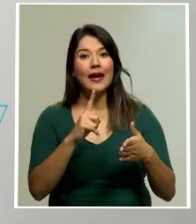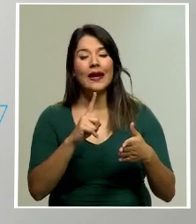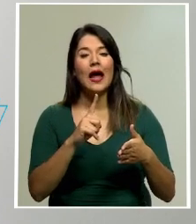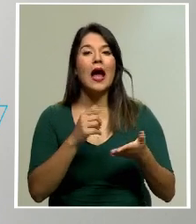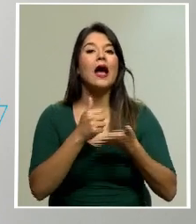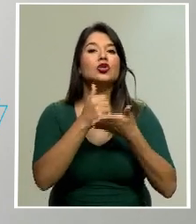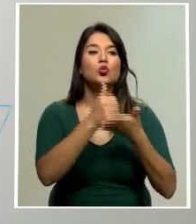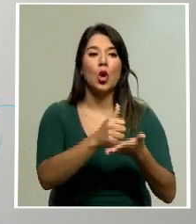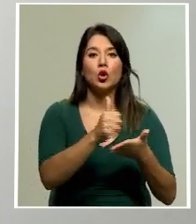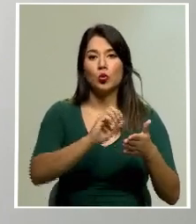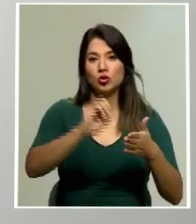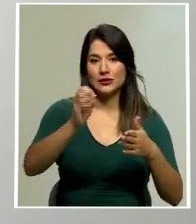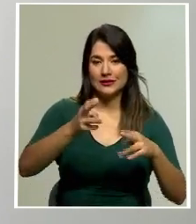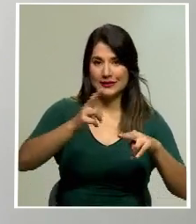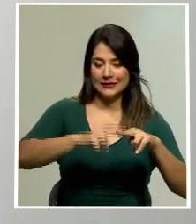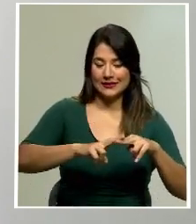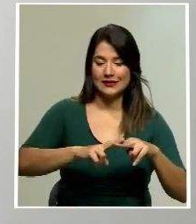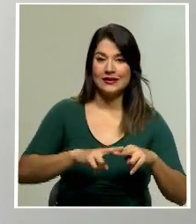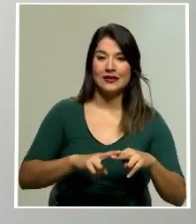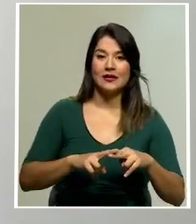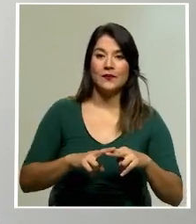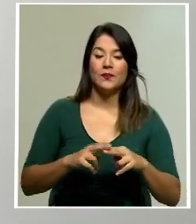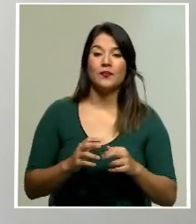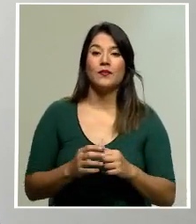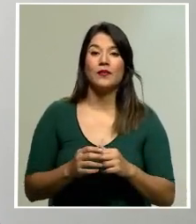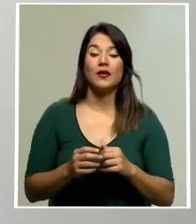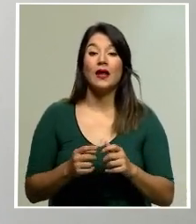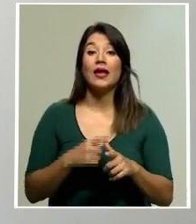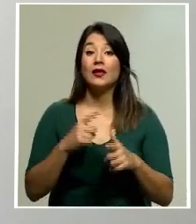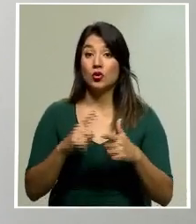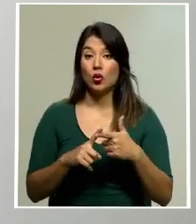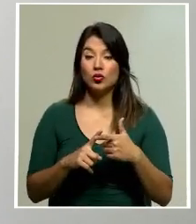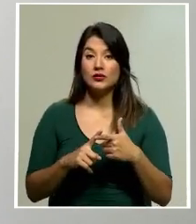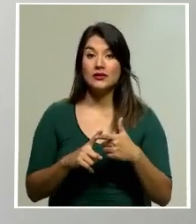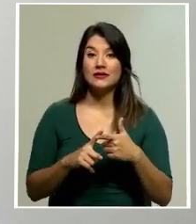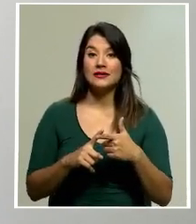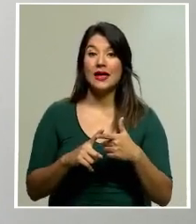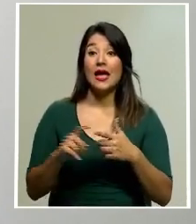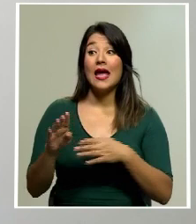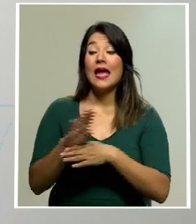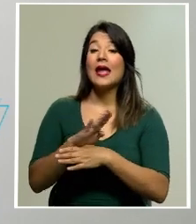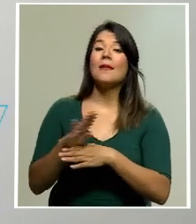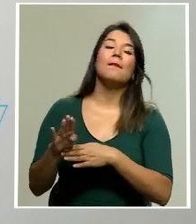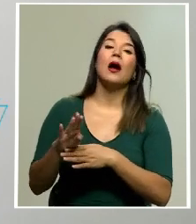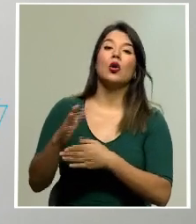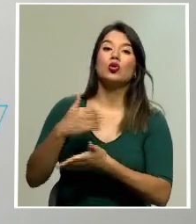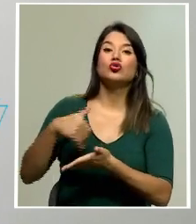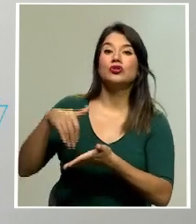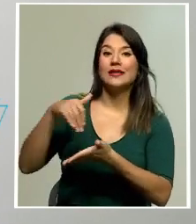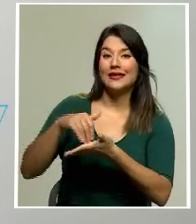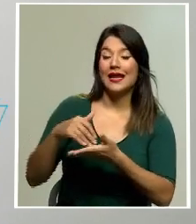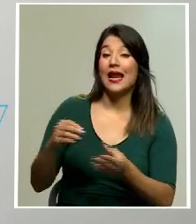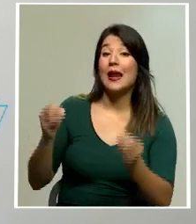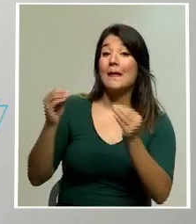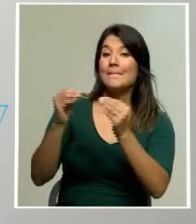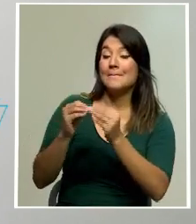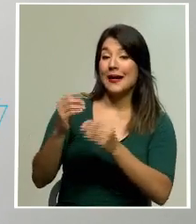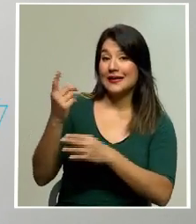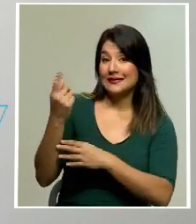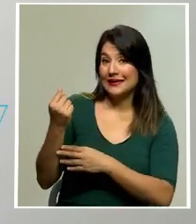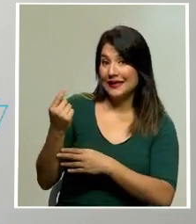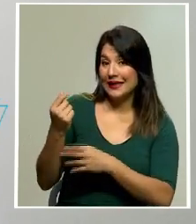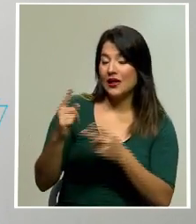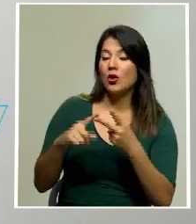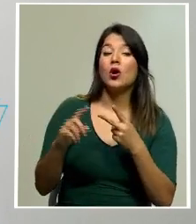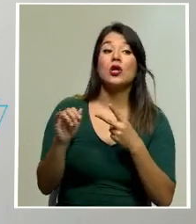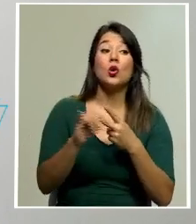como de hecho ha sucedido. Ese aumento en la liquidez por parte del Banco Central, junto con la alta liquidez que ya tenían los